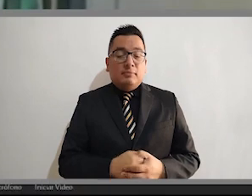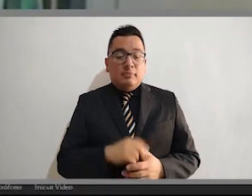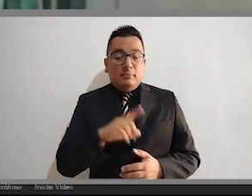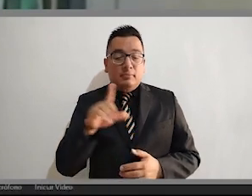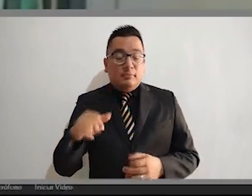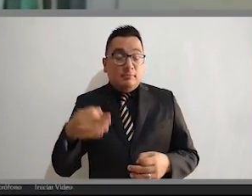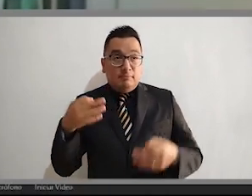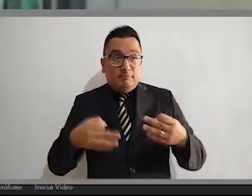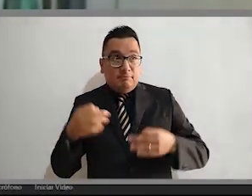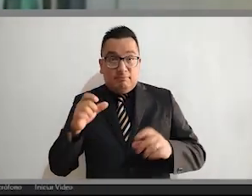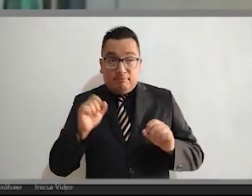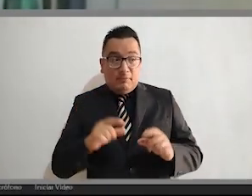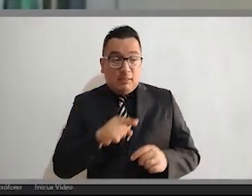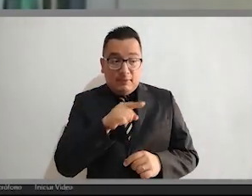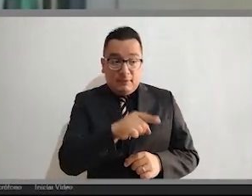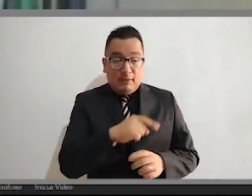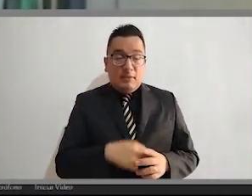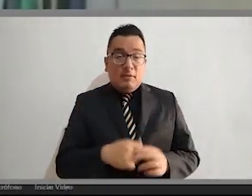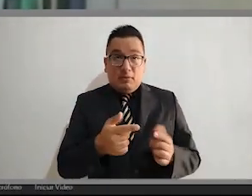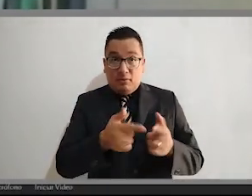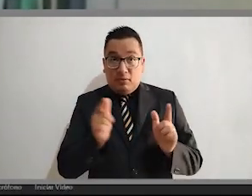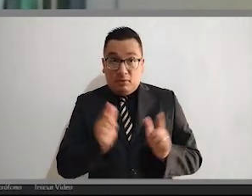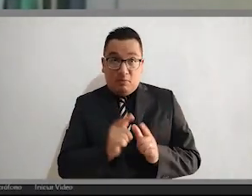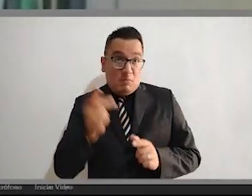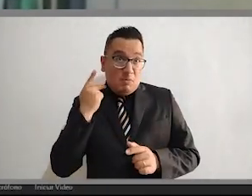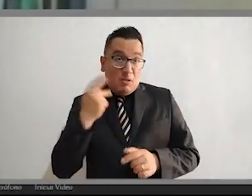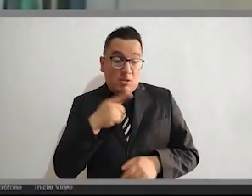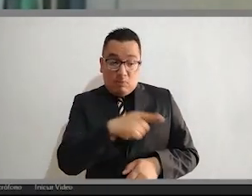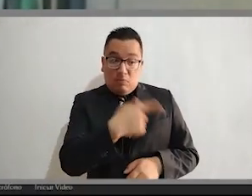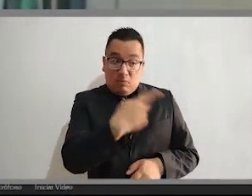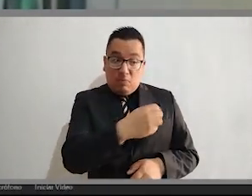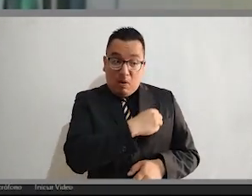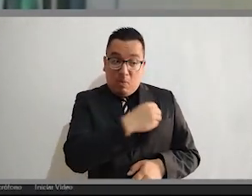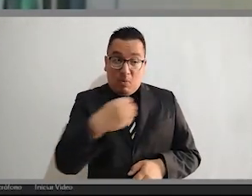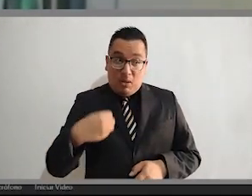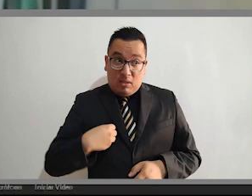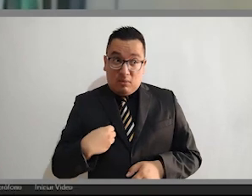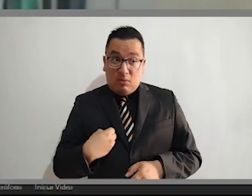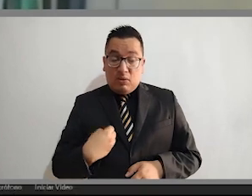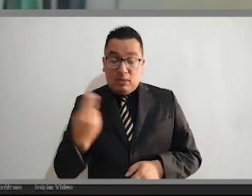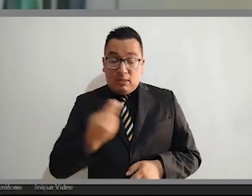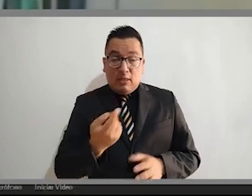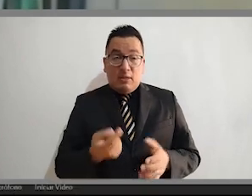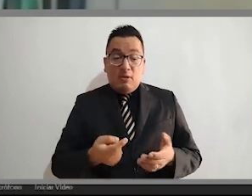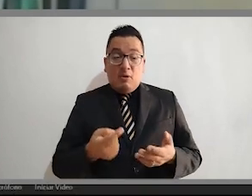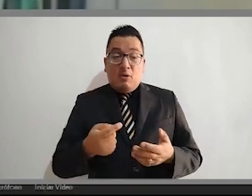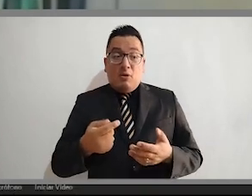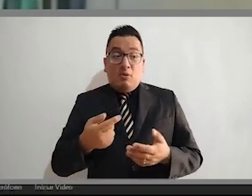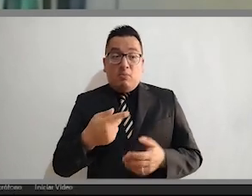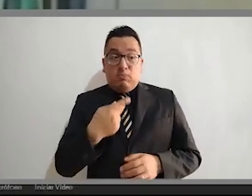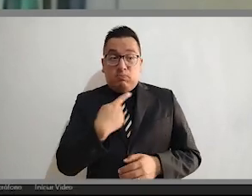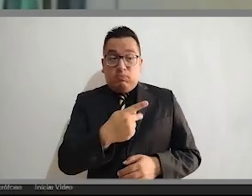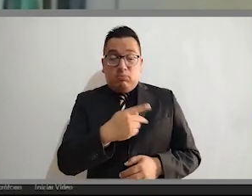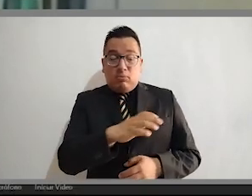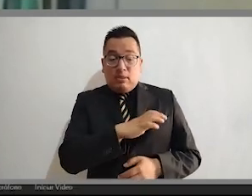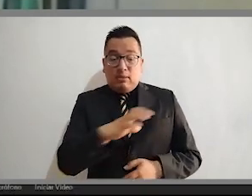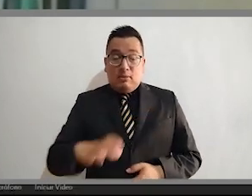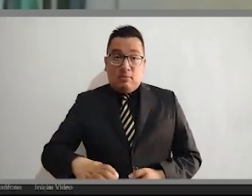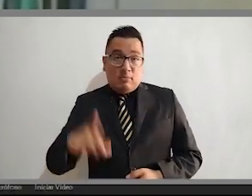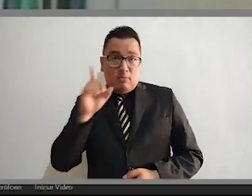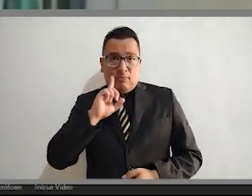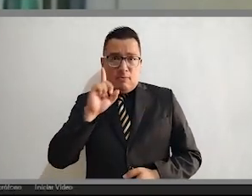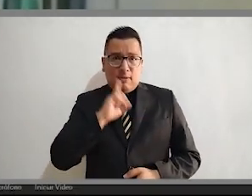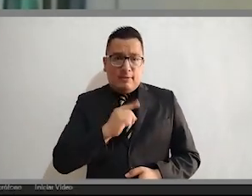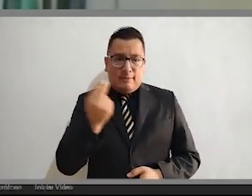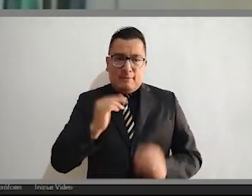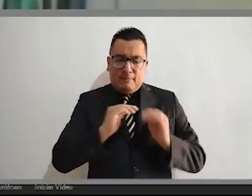los partidos tenían que obligar estaban obligados a registrar mujeres, ¿no?, y de